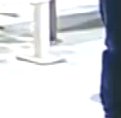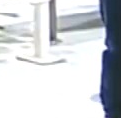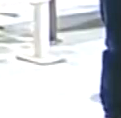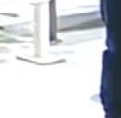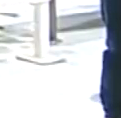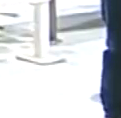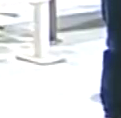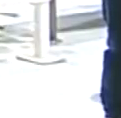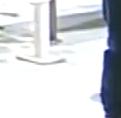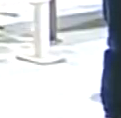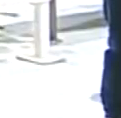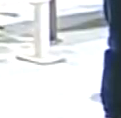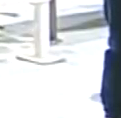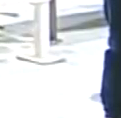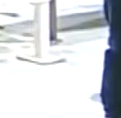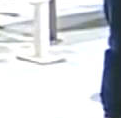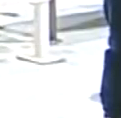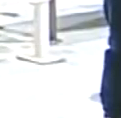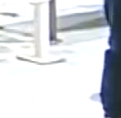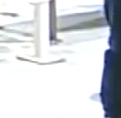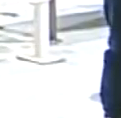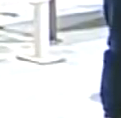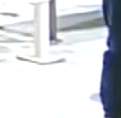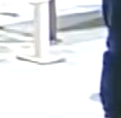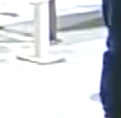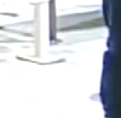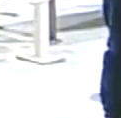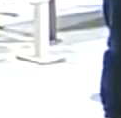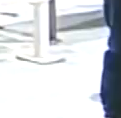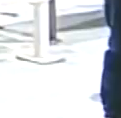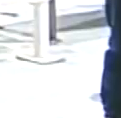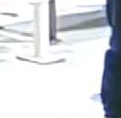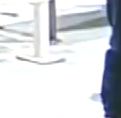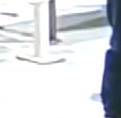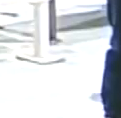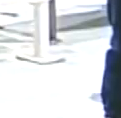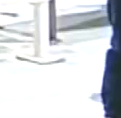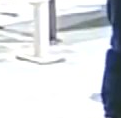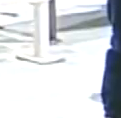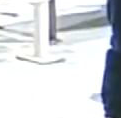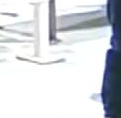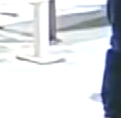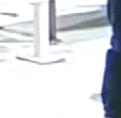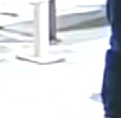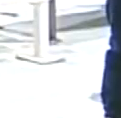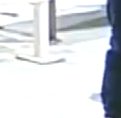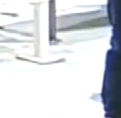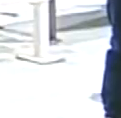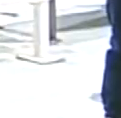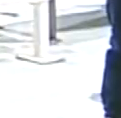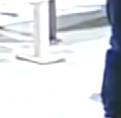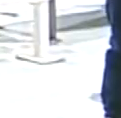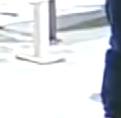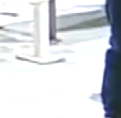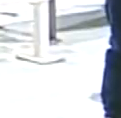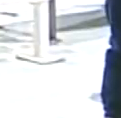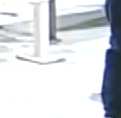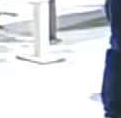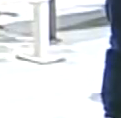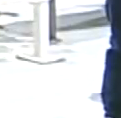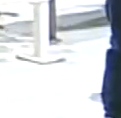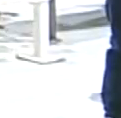economía, miércoles de trabajo, miércoles productivo, miércoles donde